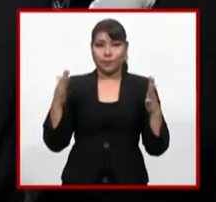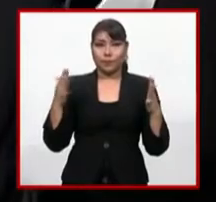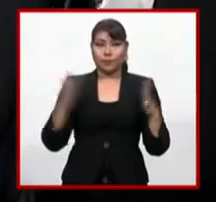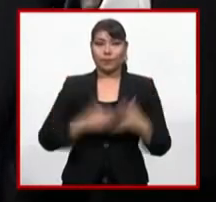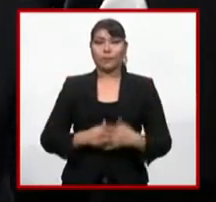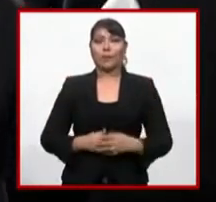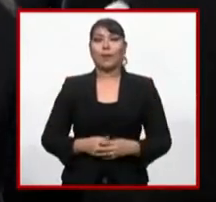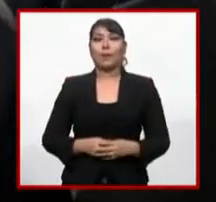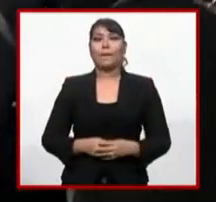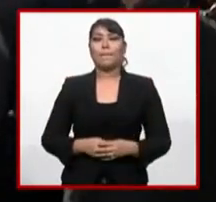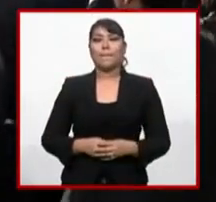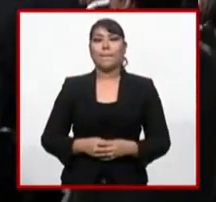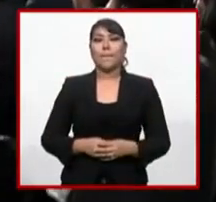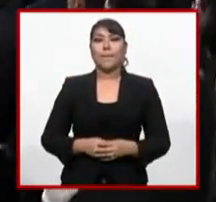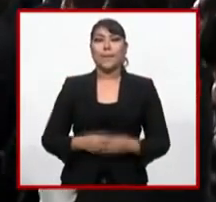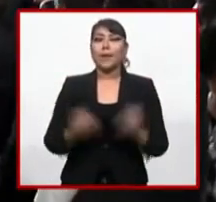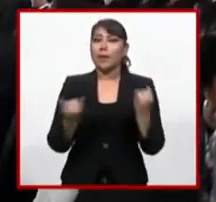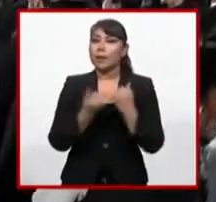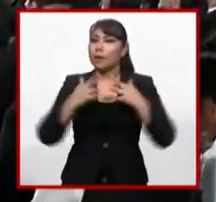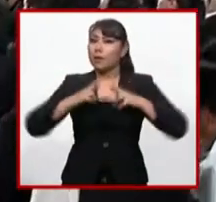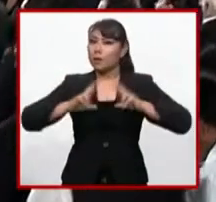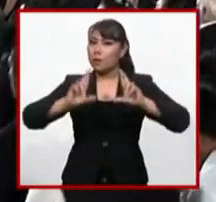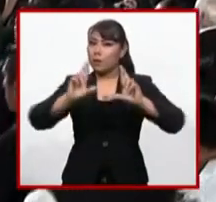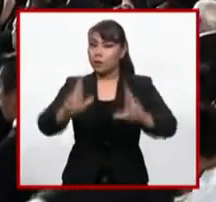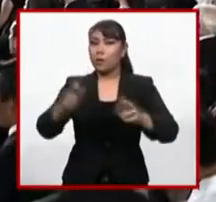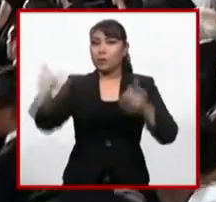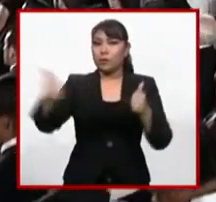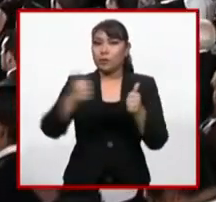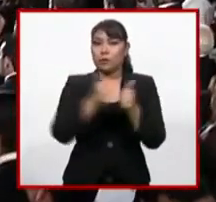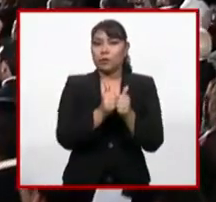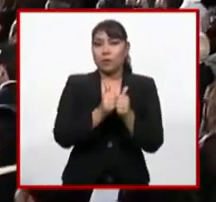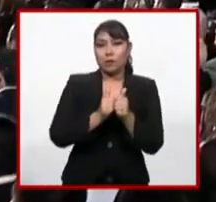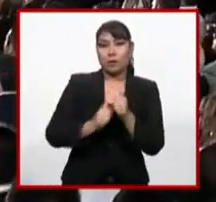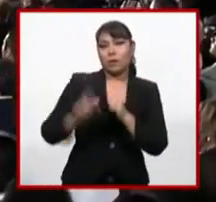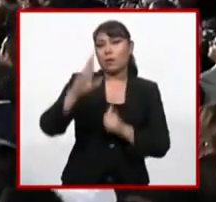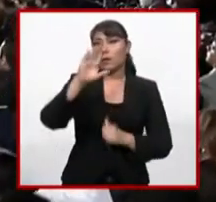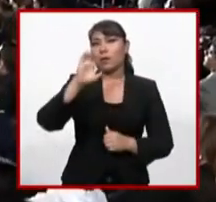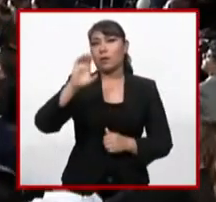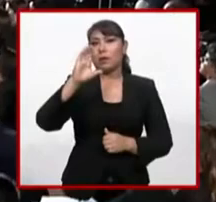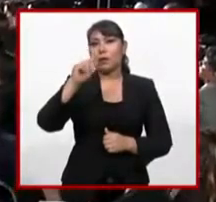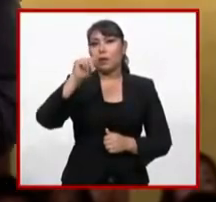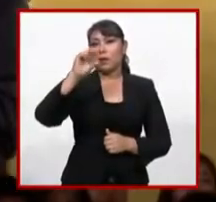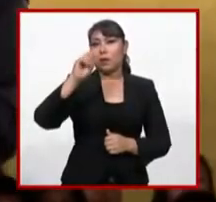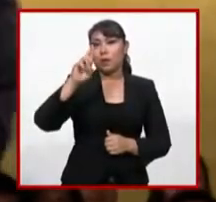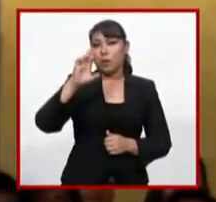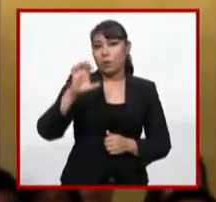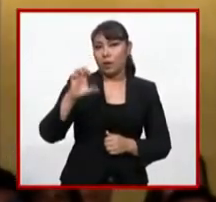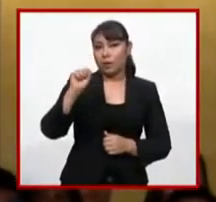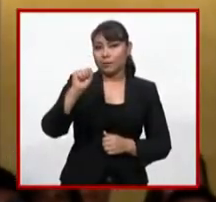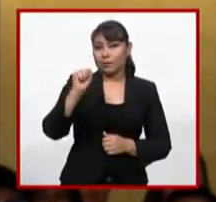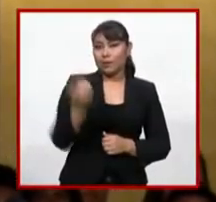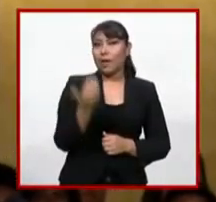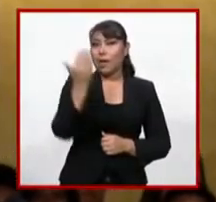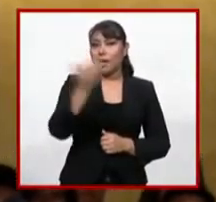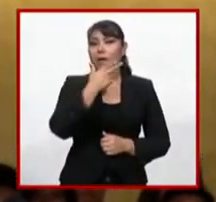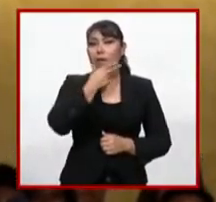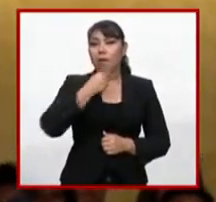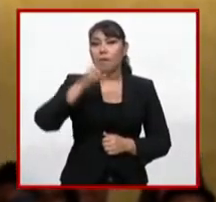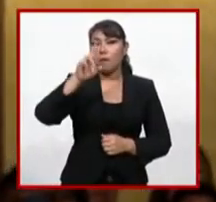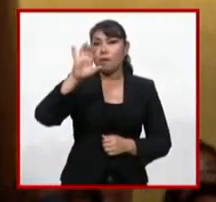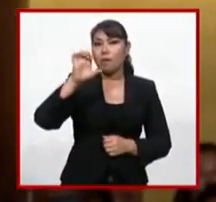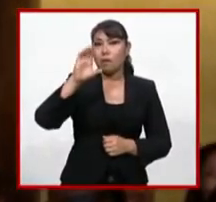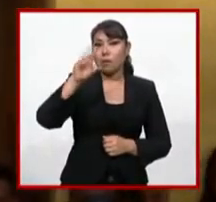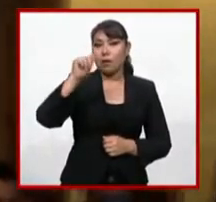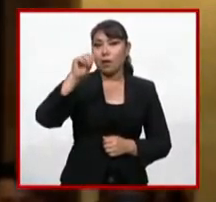Quiero reconocer la presencia de rectores y rectores, especialmente al rector de nuestra máxima casa de estudios,